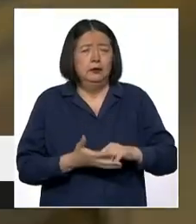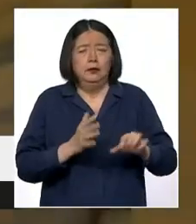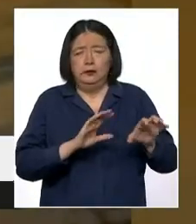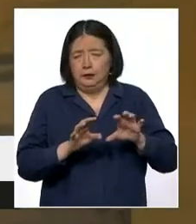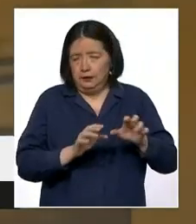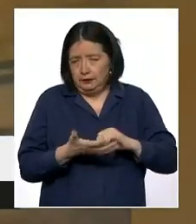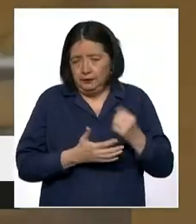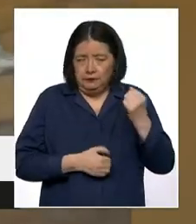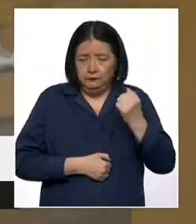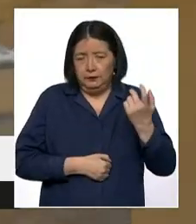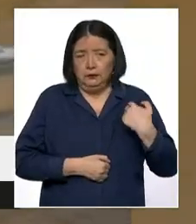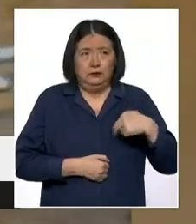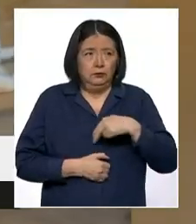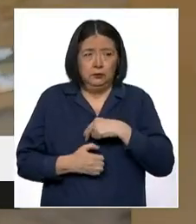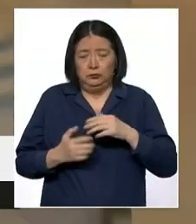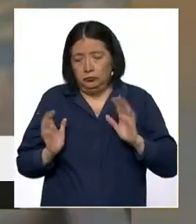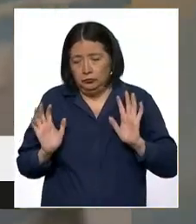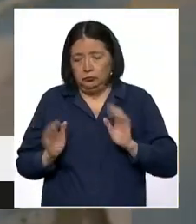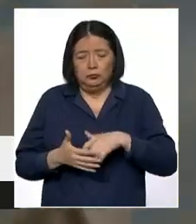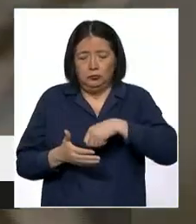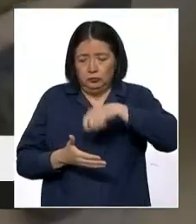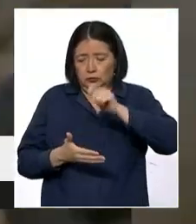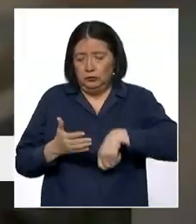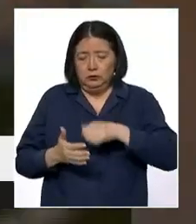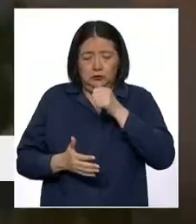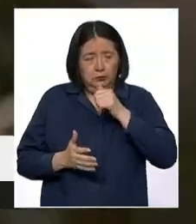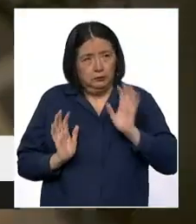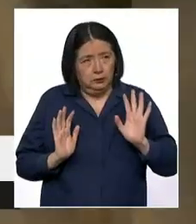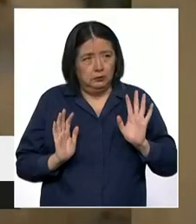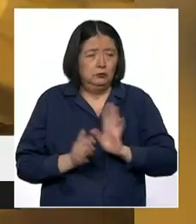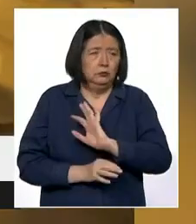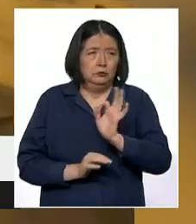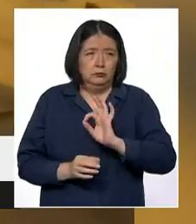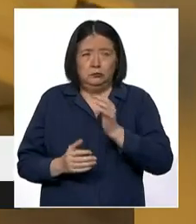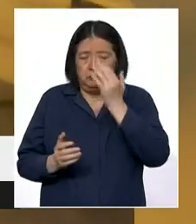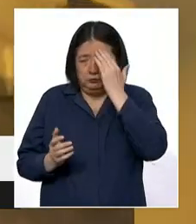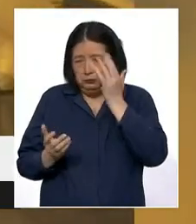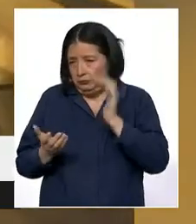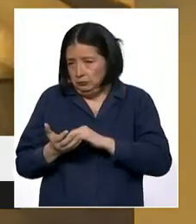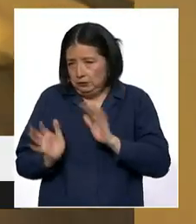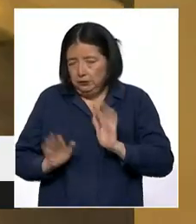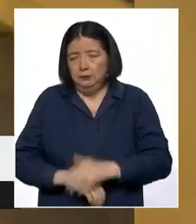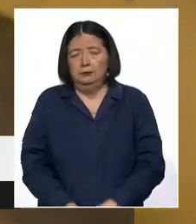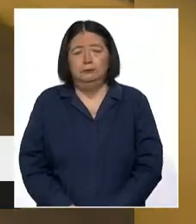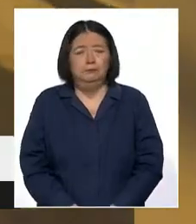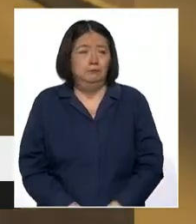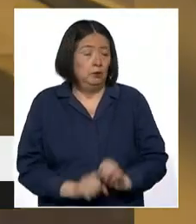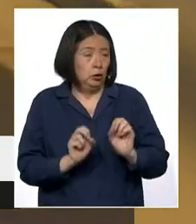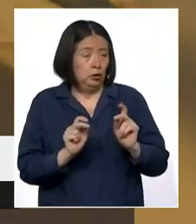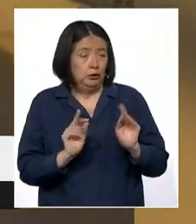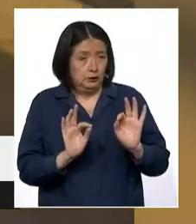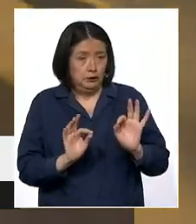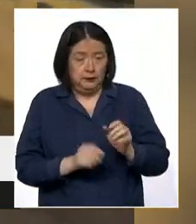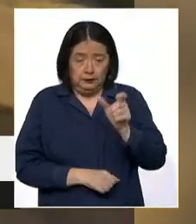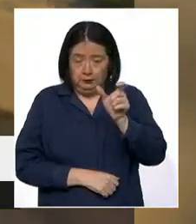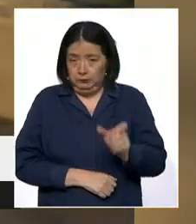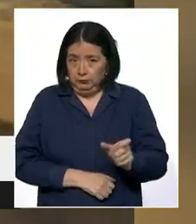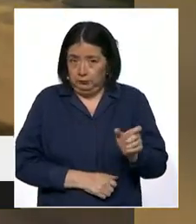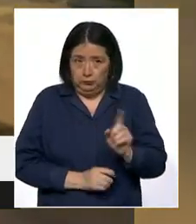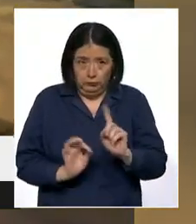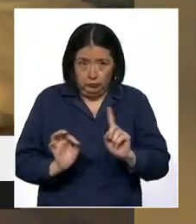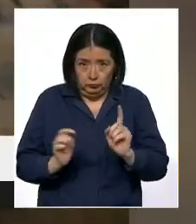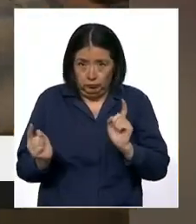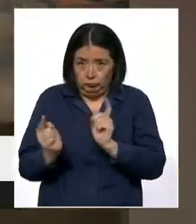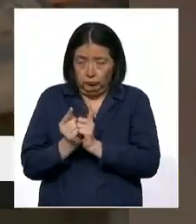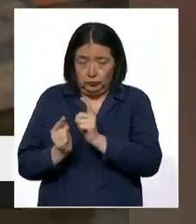¿no? Naturalmente nosotros, al ser un contrato privado, aún todavía no conocemos mayores detalles. Uh-huh. Ok, ahora, ¿esa persona no han tenido